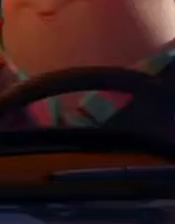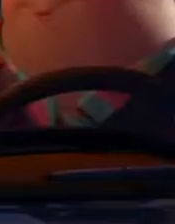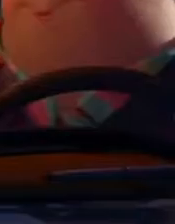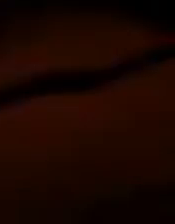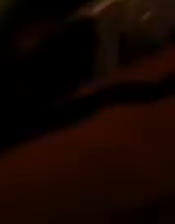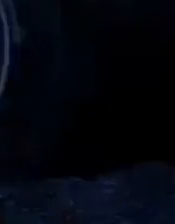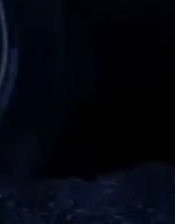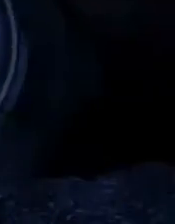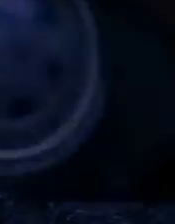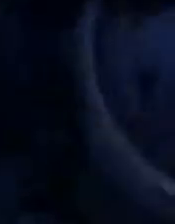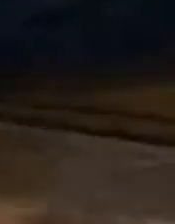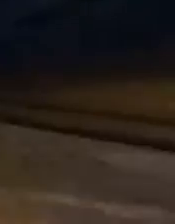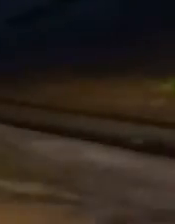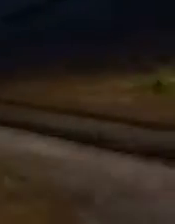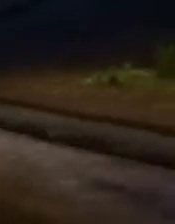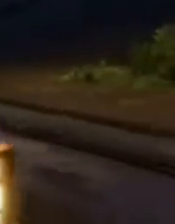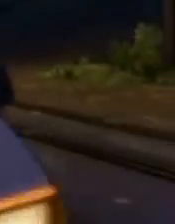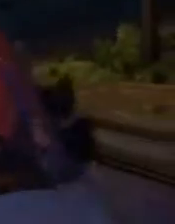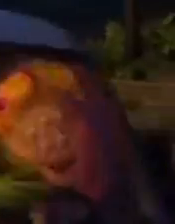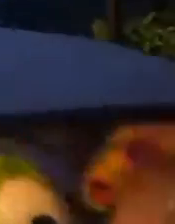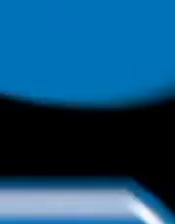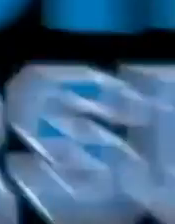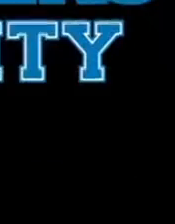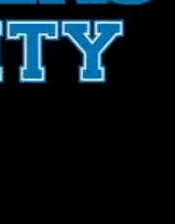¡Solo arranca!